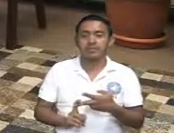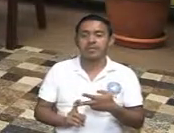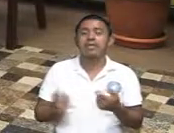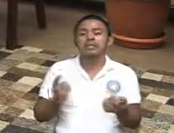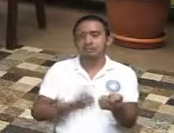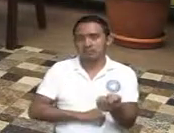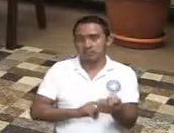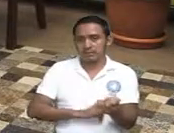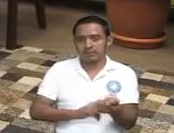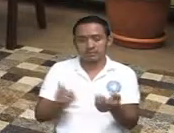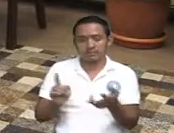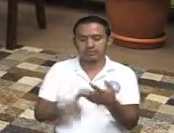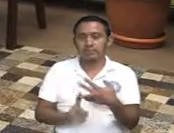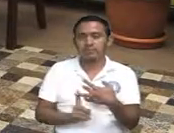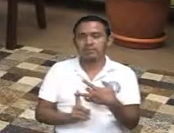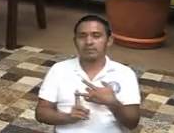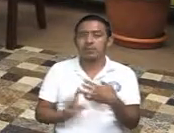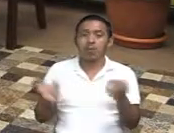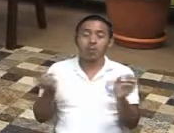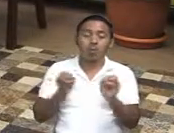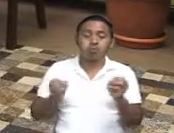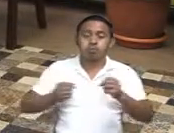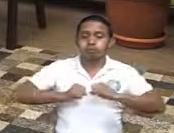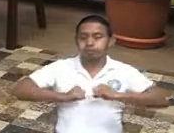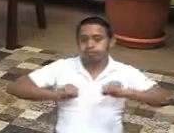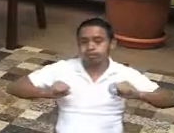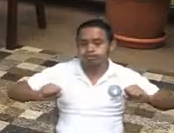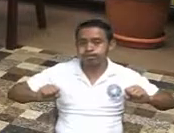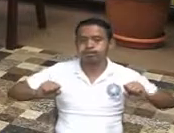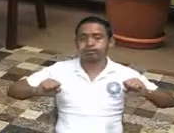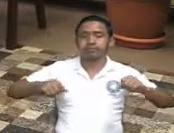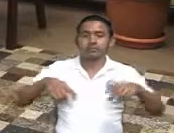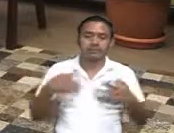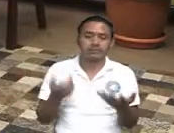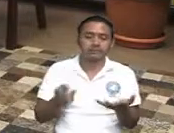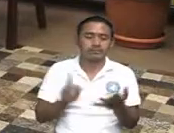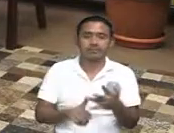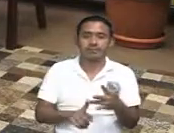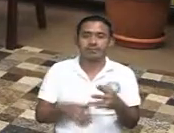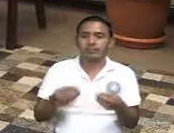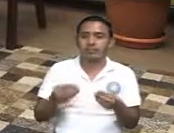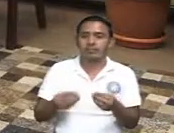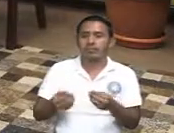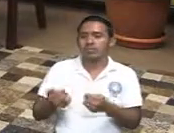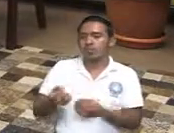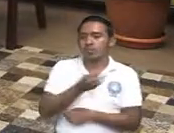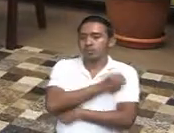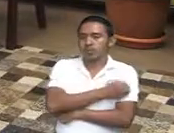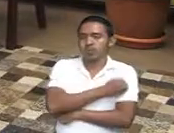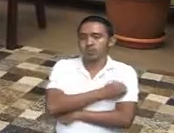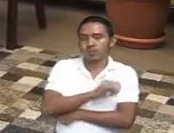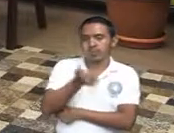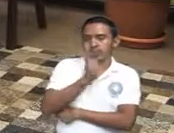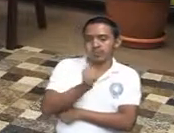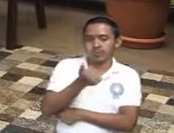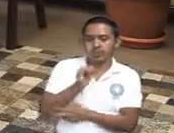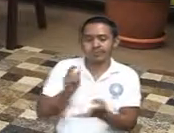diabetes o tenga sobrepeso en la persona consuma mucho licor fume